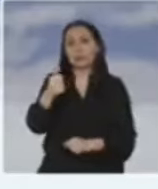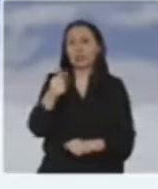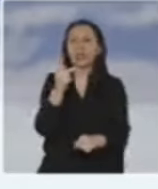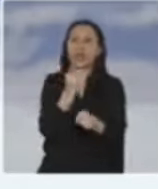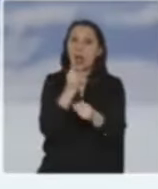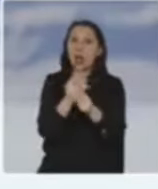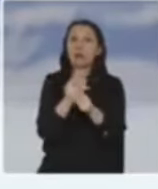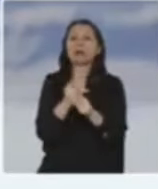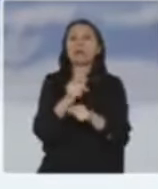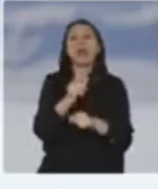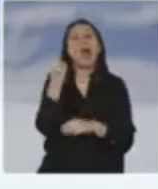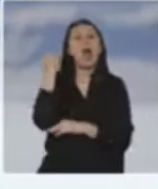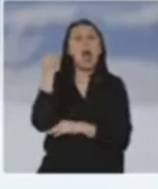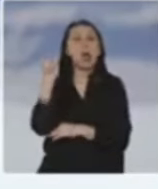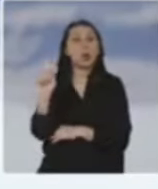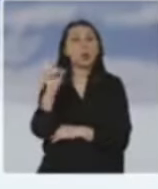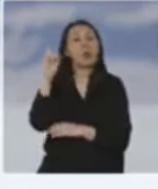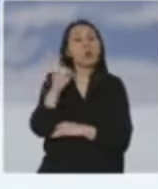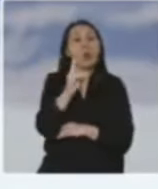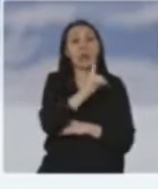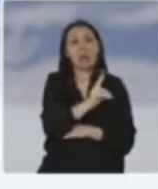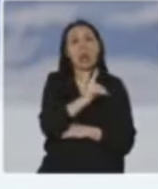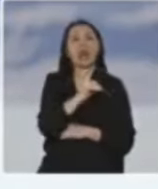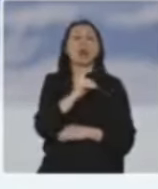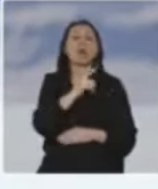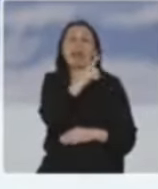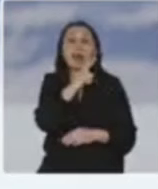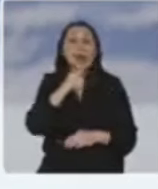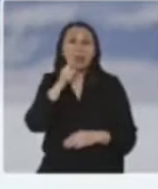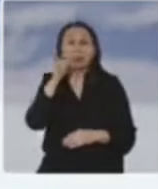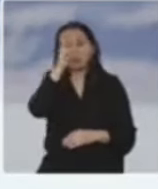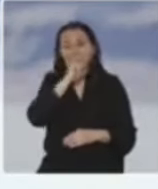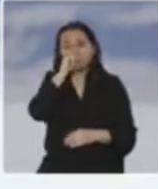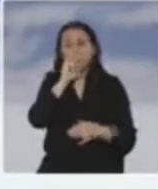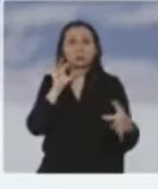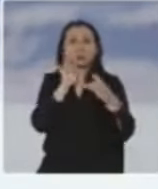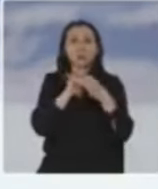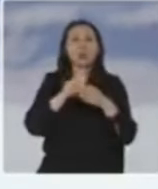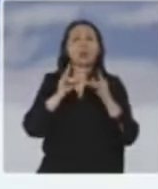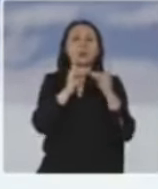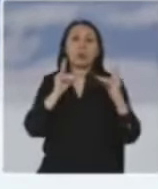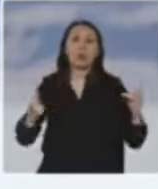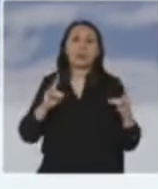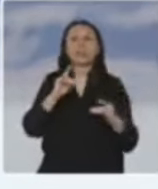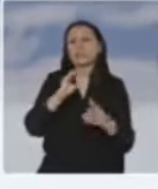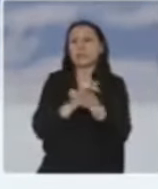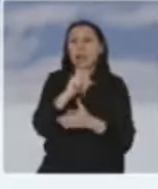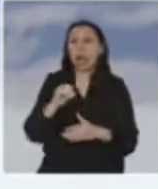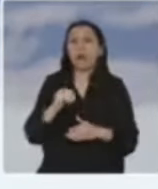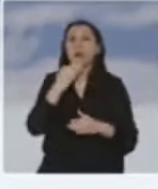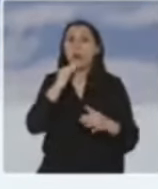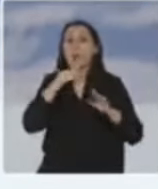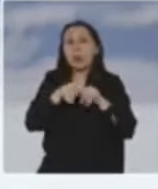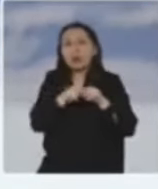km que van a pasar por ancud por talca por Castro y por chonchi con conexión al puente chacao y también el bpas de Castro que sabemos que es